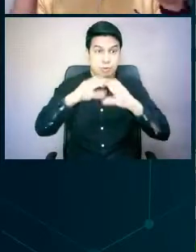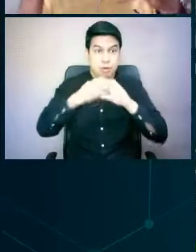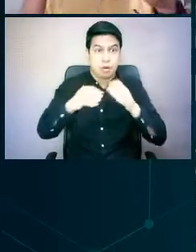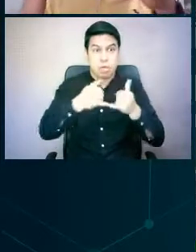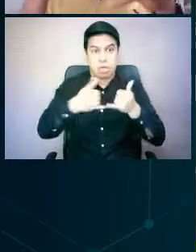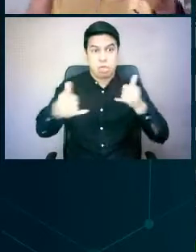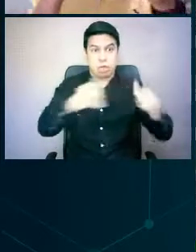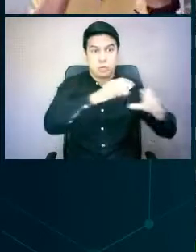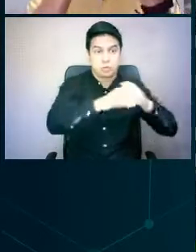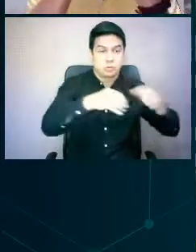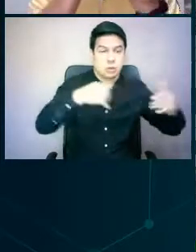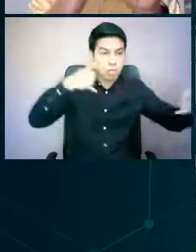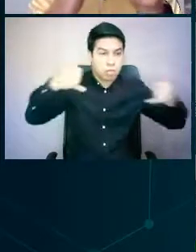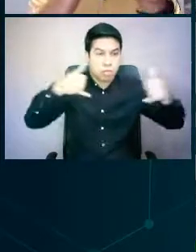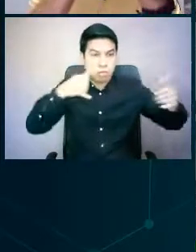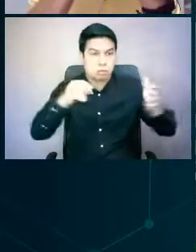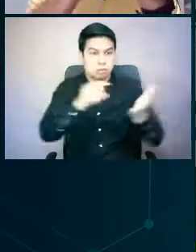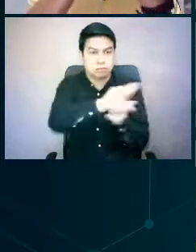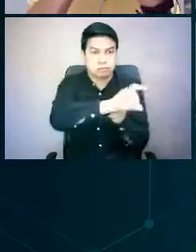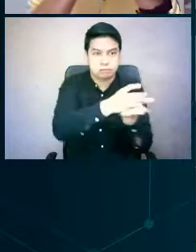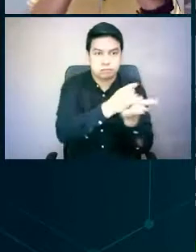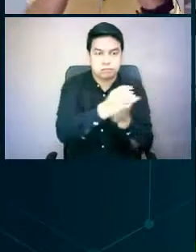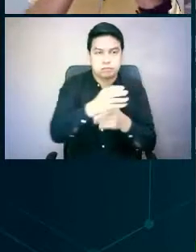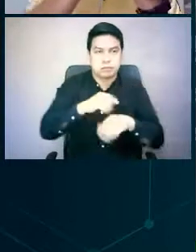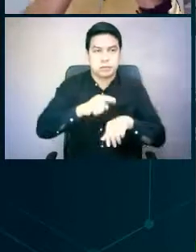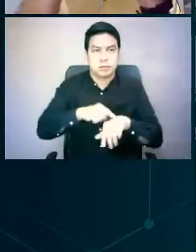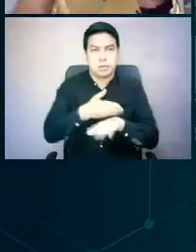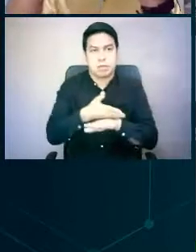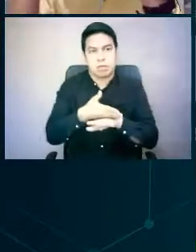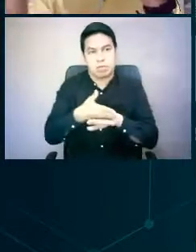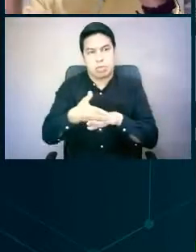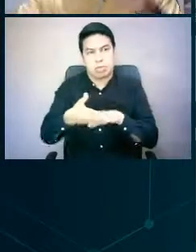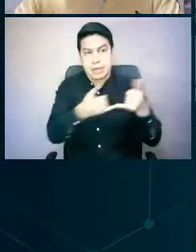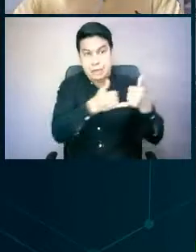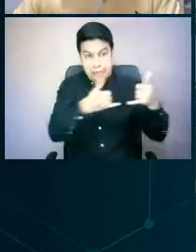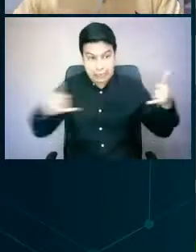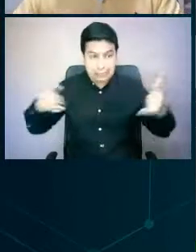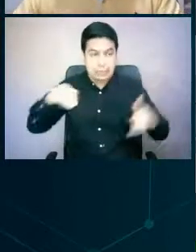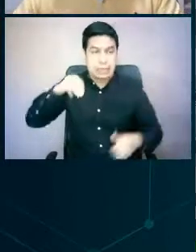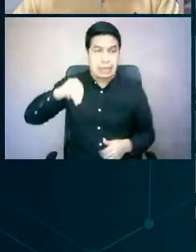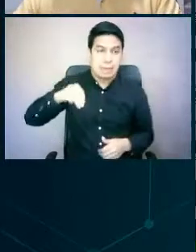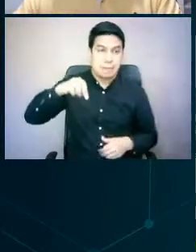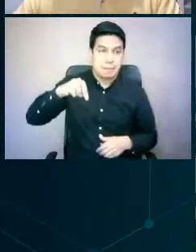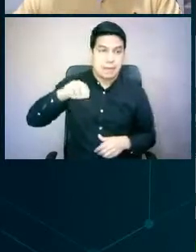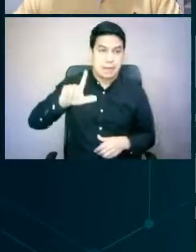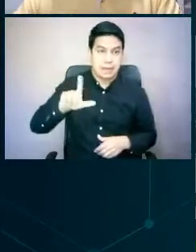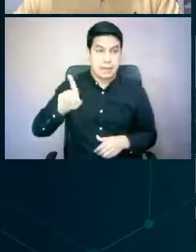Es el retardo propio de la red de los equipos MPLS que están interconectados entre sí.